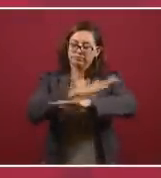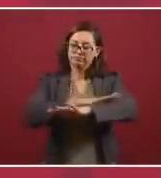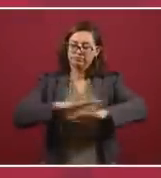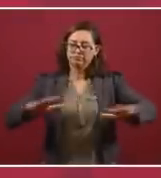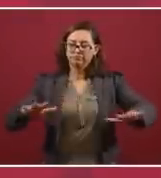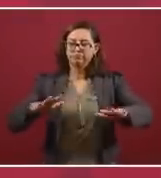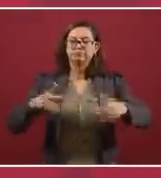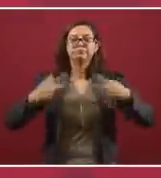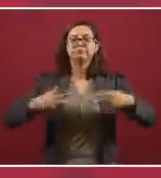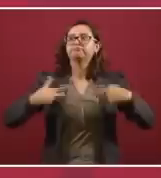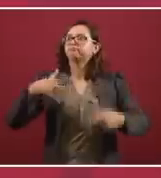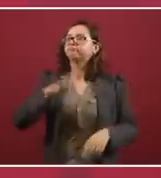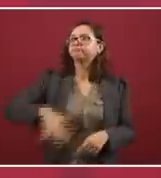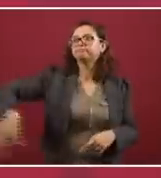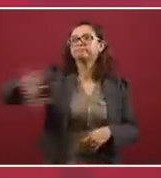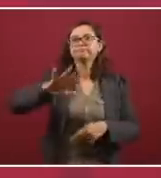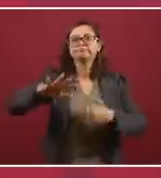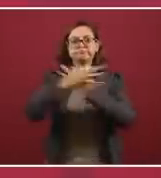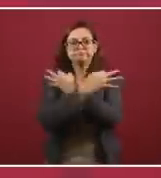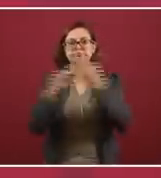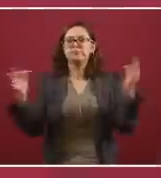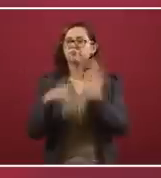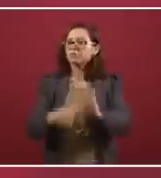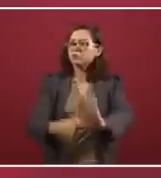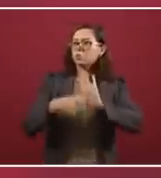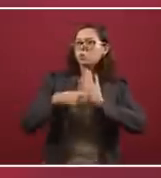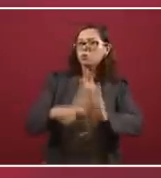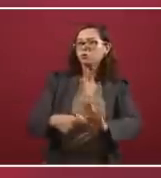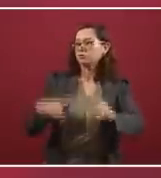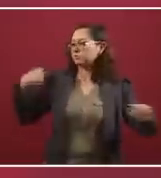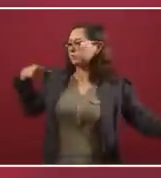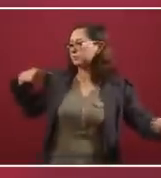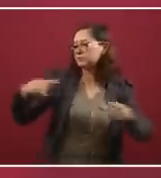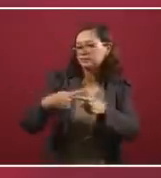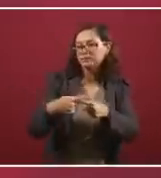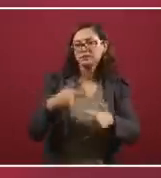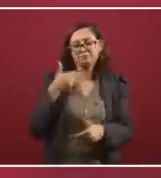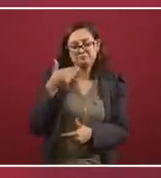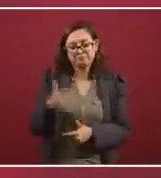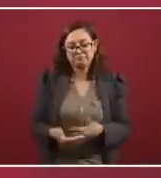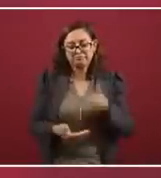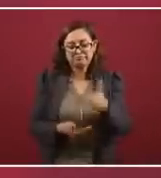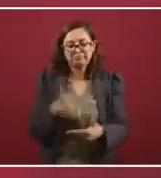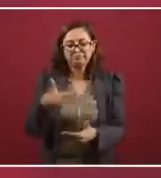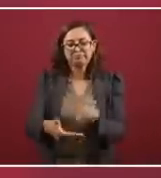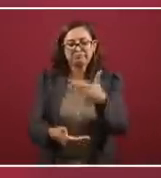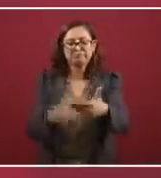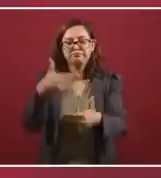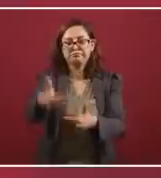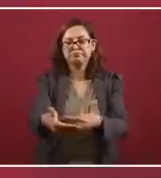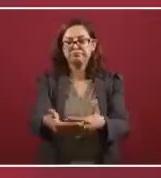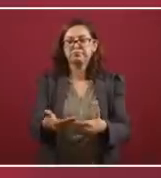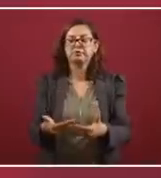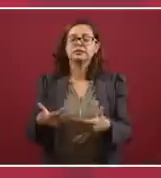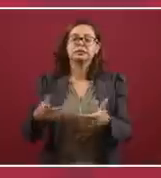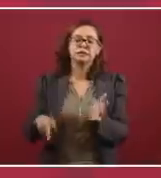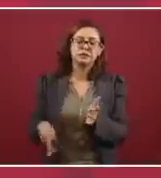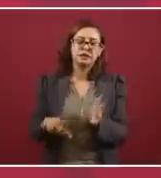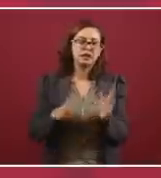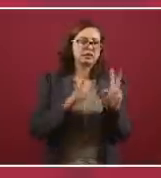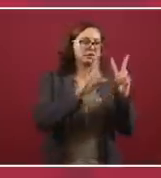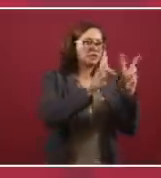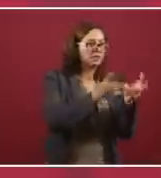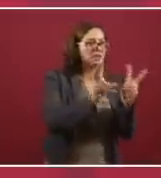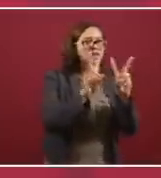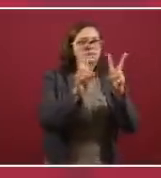los mexicanos sobre cómo vamos, cuáles son los avances que tenemos en cada uno de los